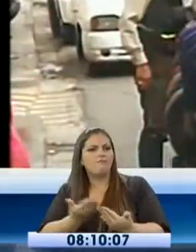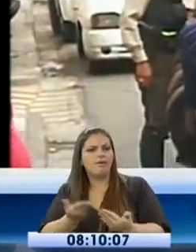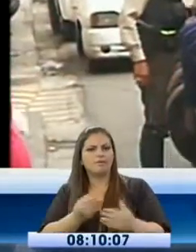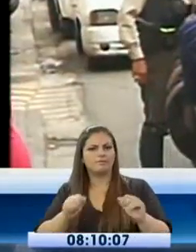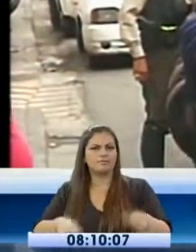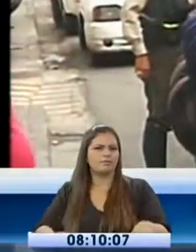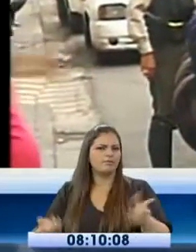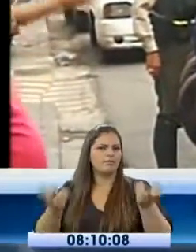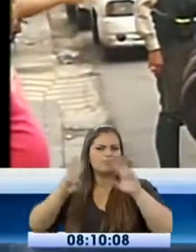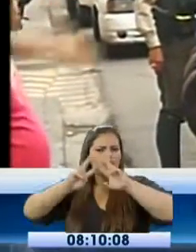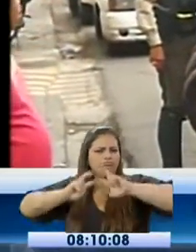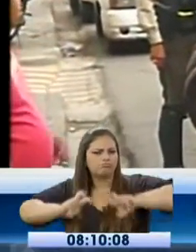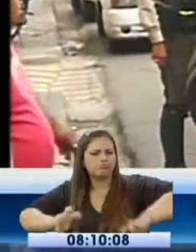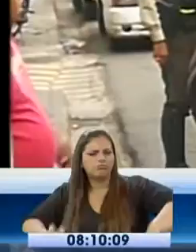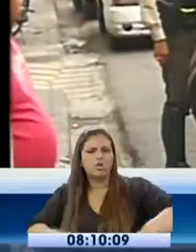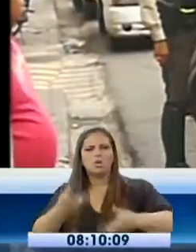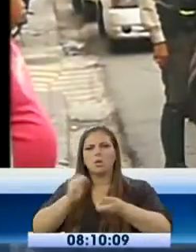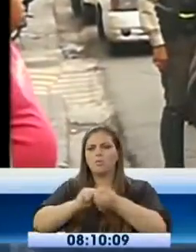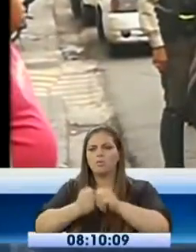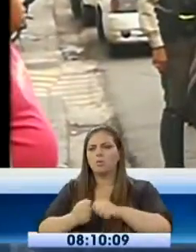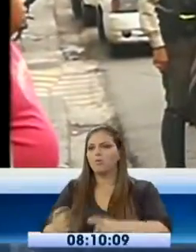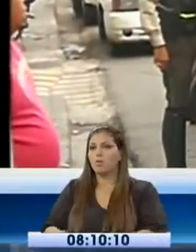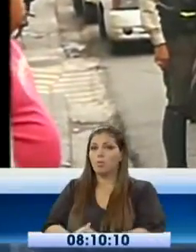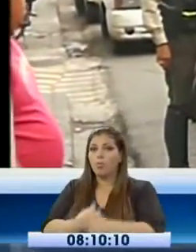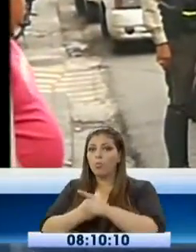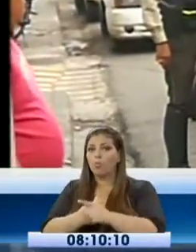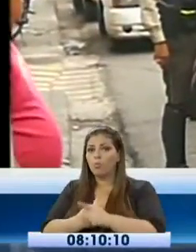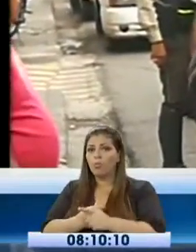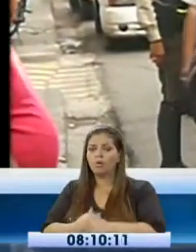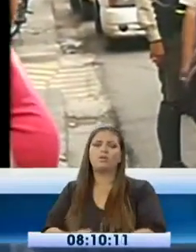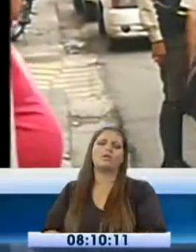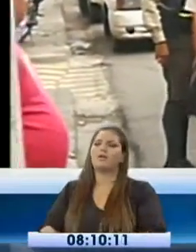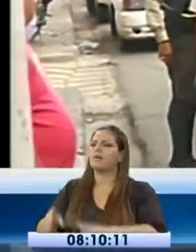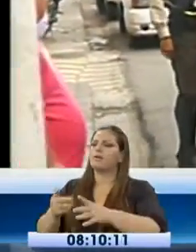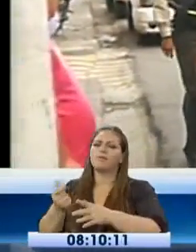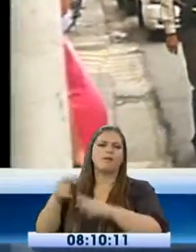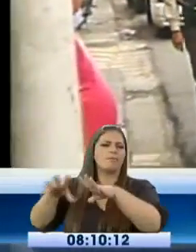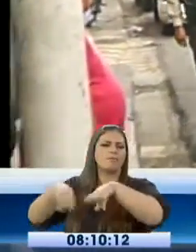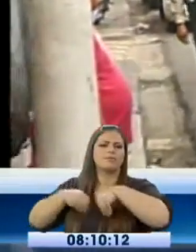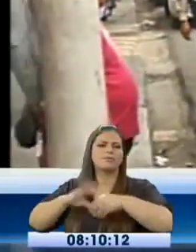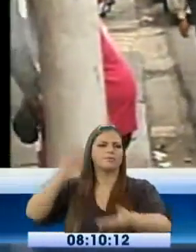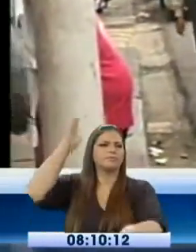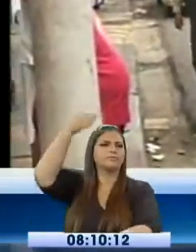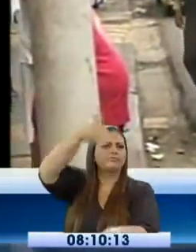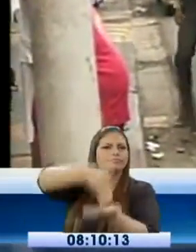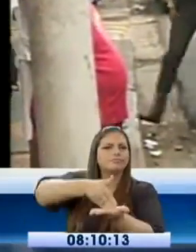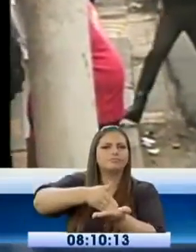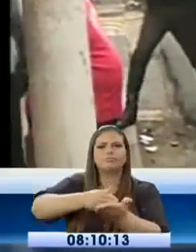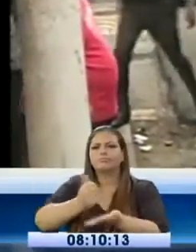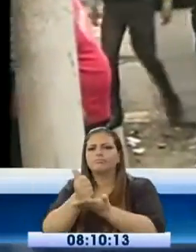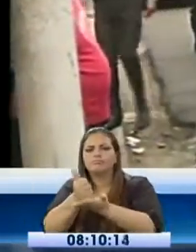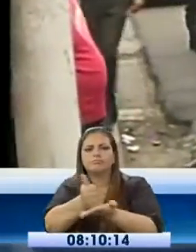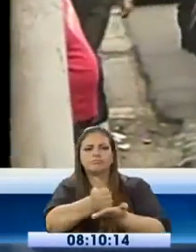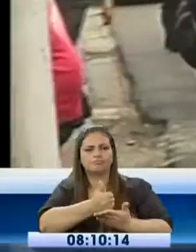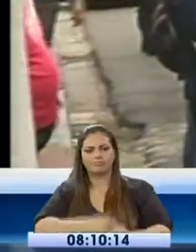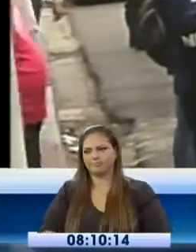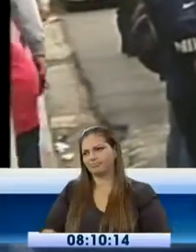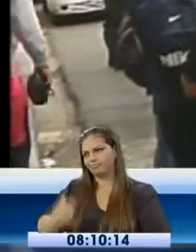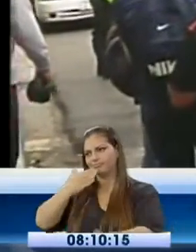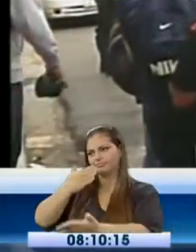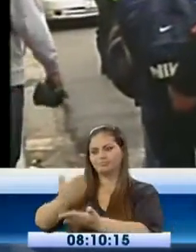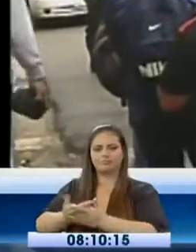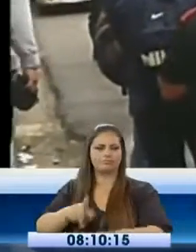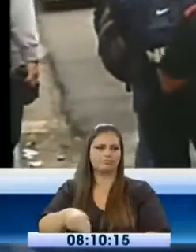suscitando para avanzar a un auxilio inmediato. Perfecto. Muchísimas gracias. La Policía Nacional trabajando con la comunidad.